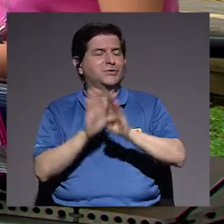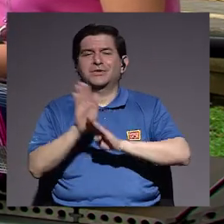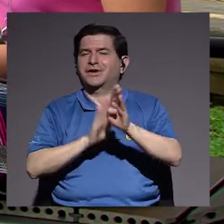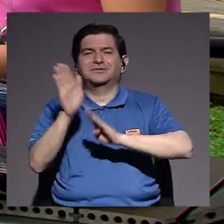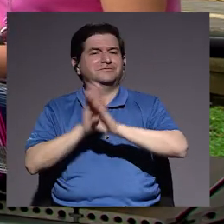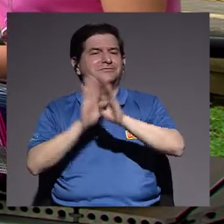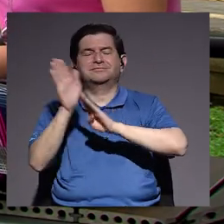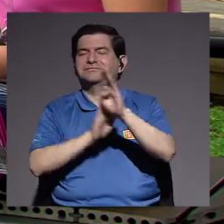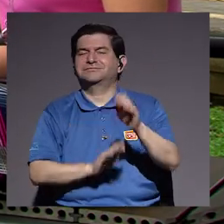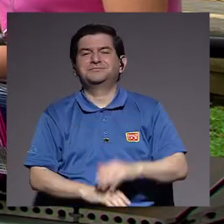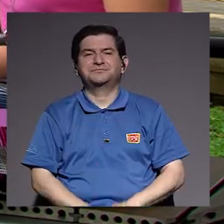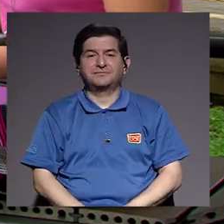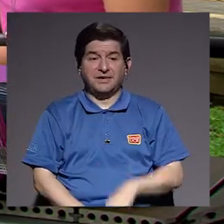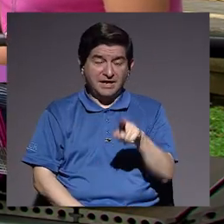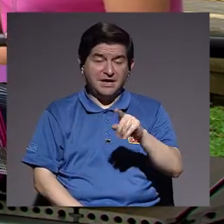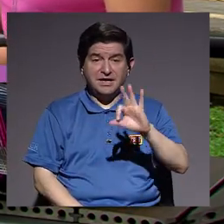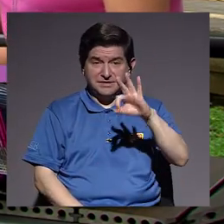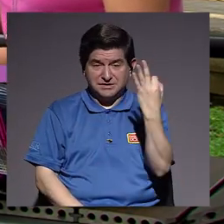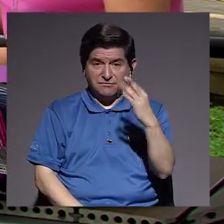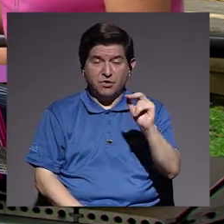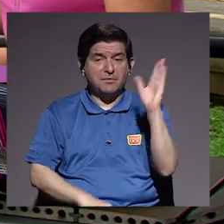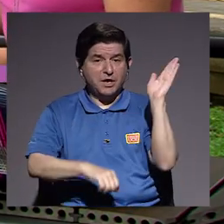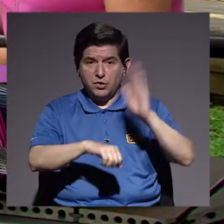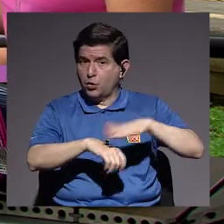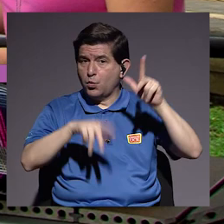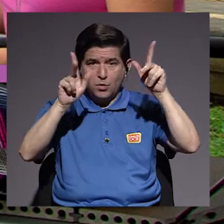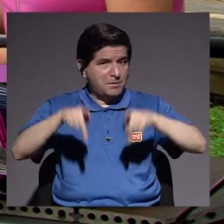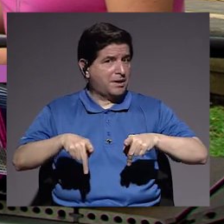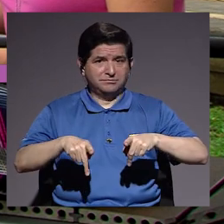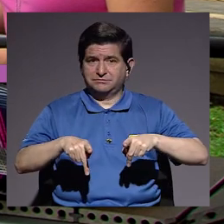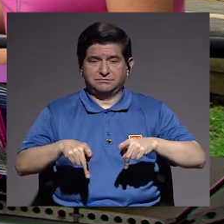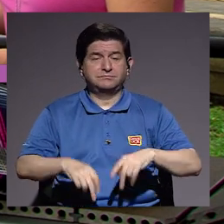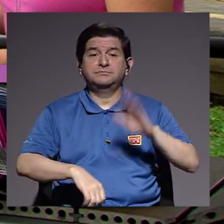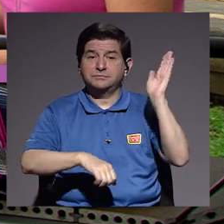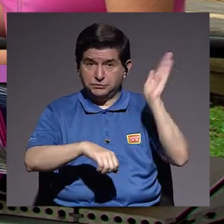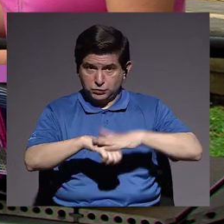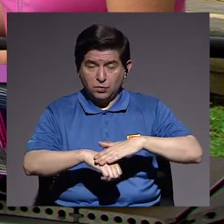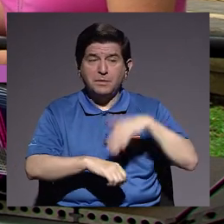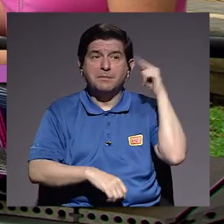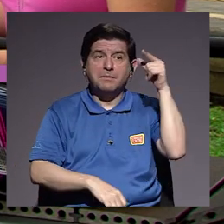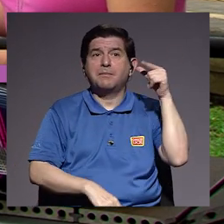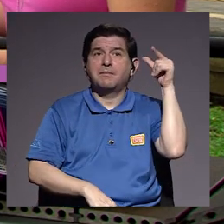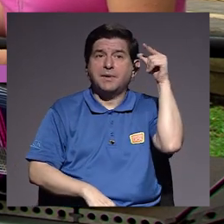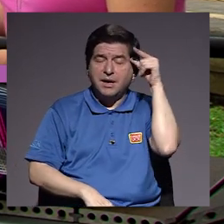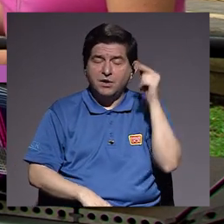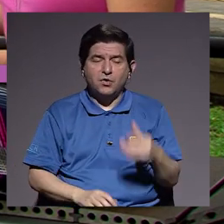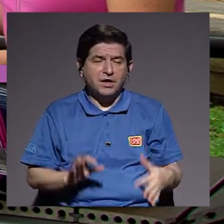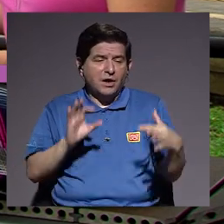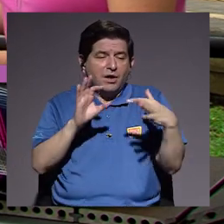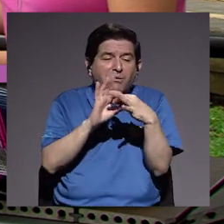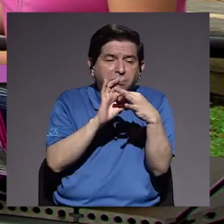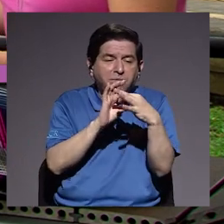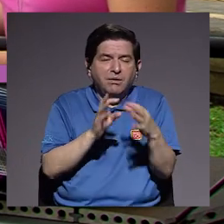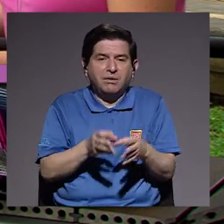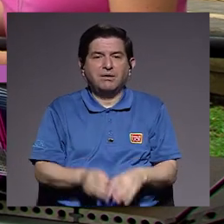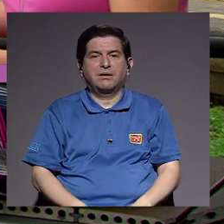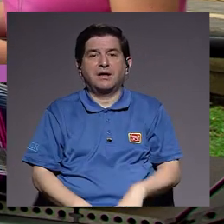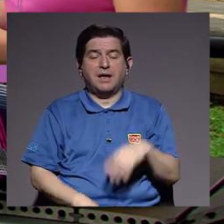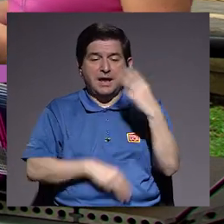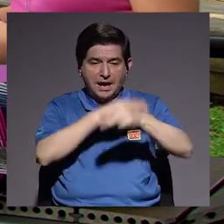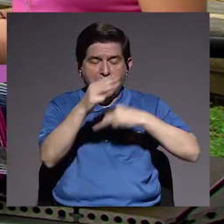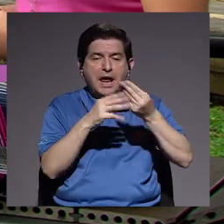no por culpa de las personas, sino por culpa de las lógicas en las que nos vinculamos, en las que producimos mundo y en las que producimos la